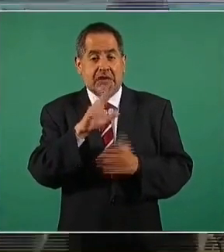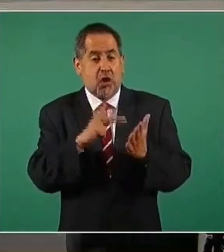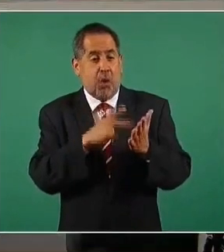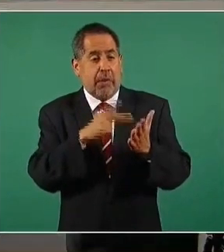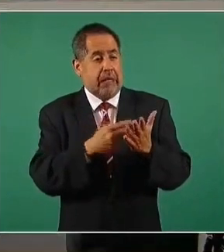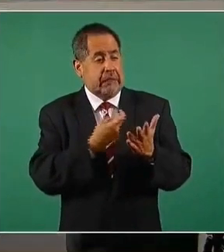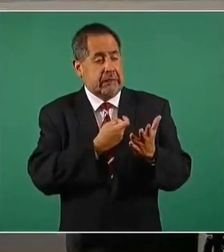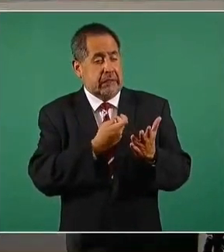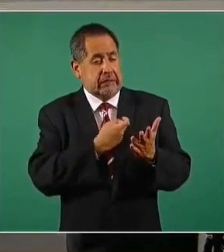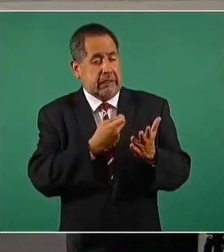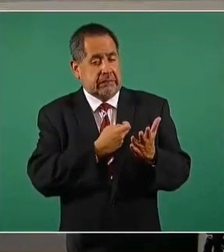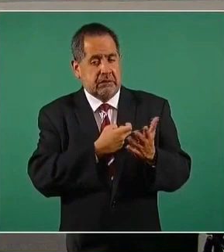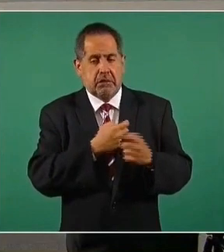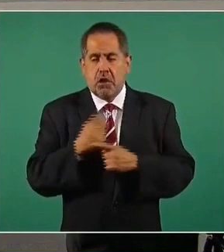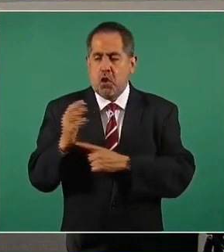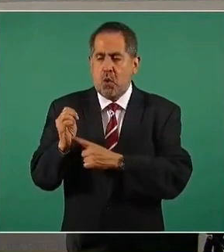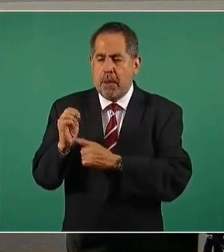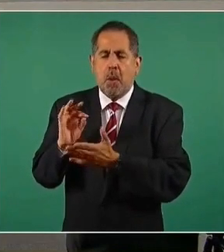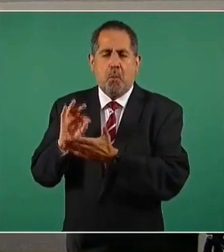9.